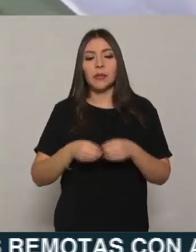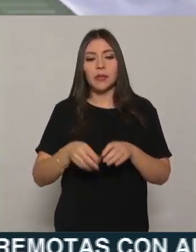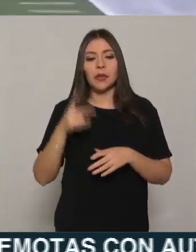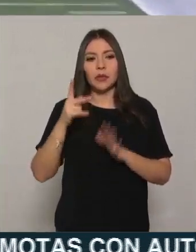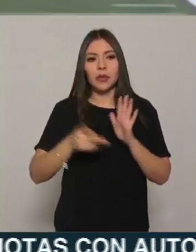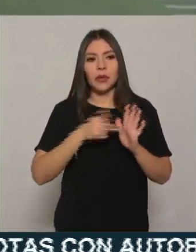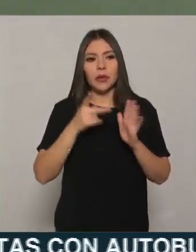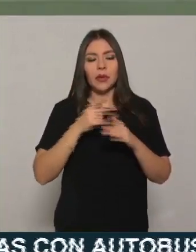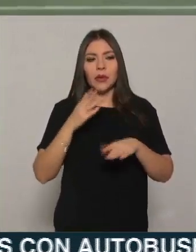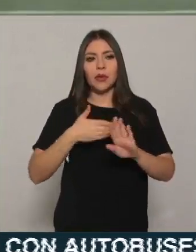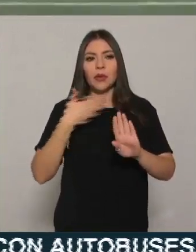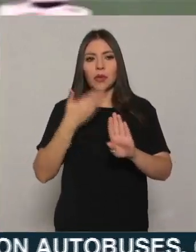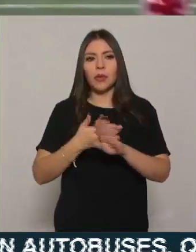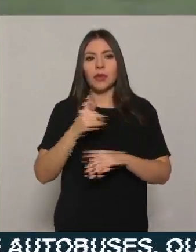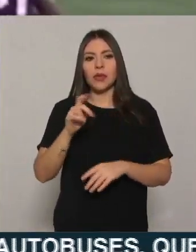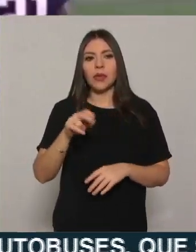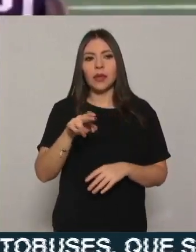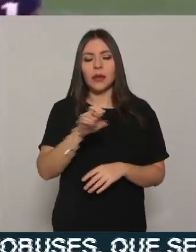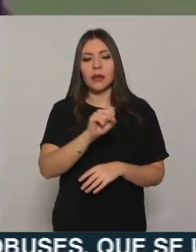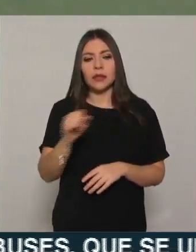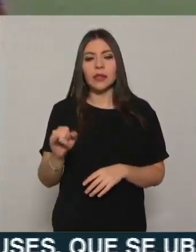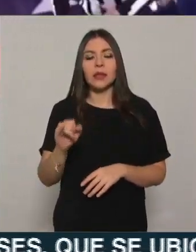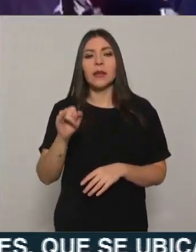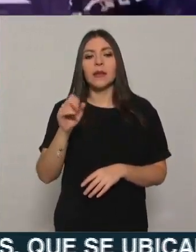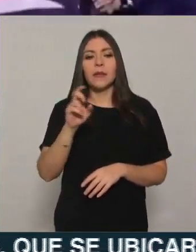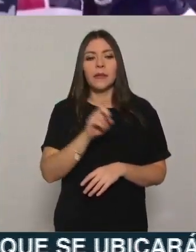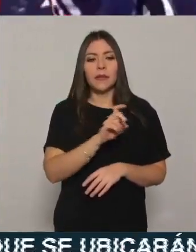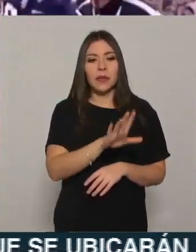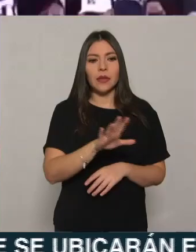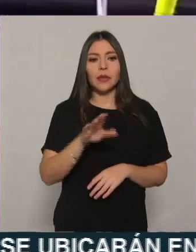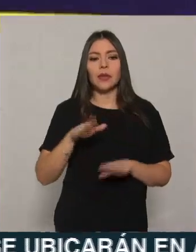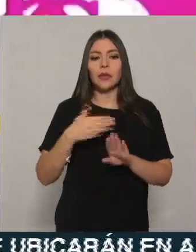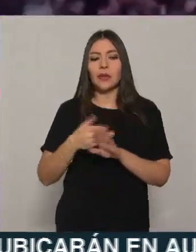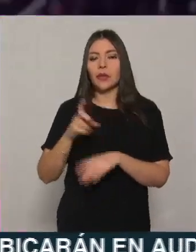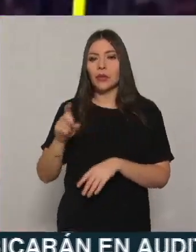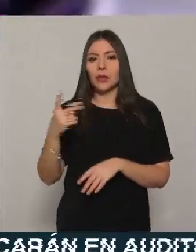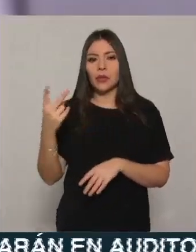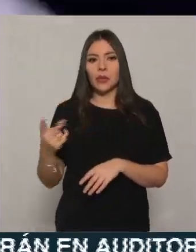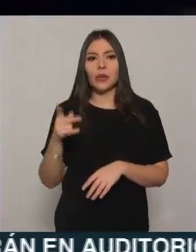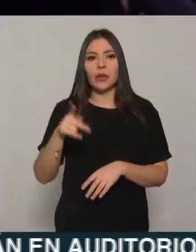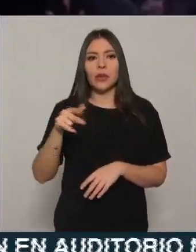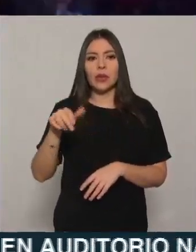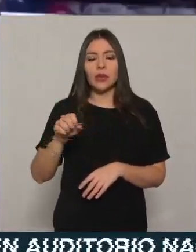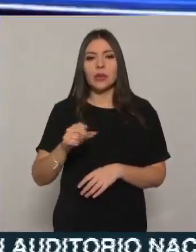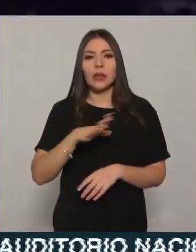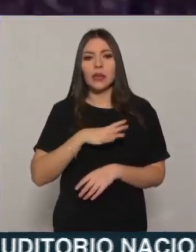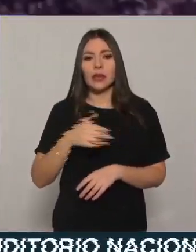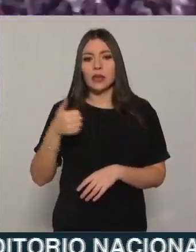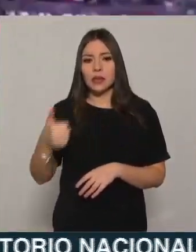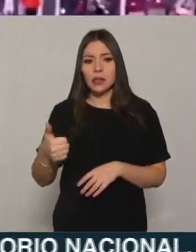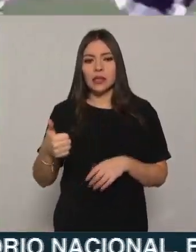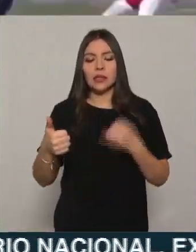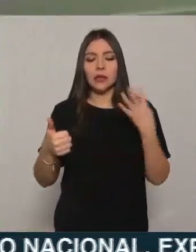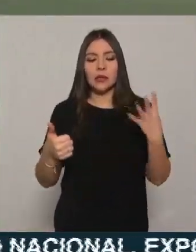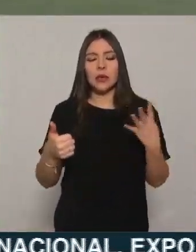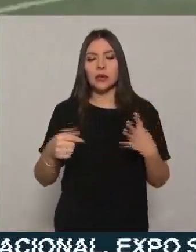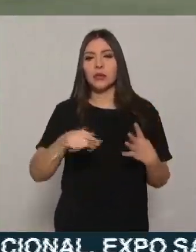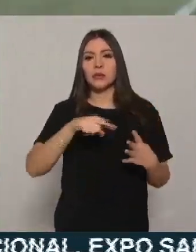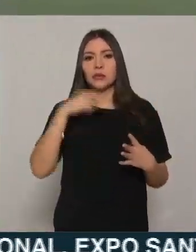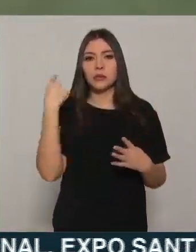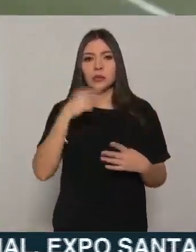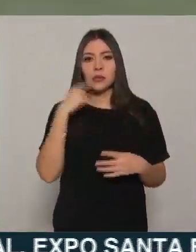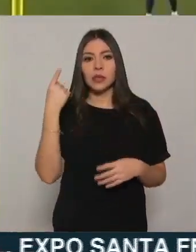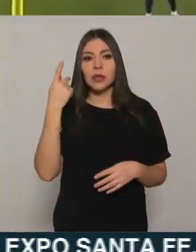los Titanes de Tennessee 35-32. Kansas City llega con una marca ganadora de 6-4 perdidos,